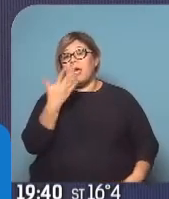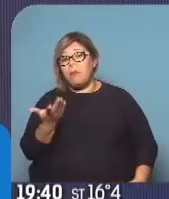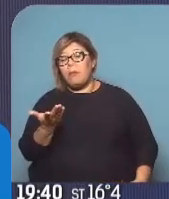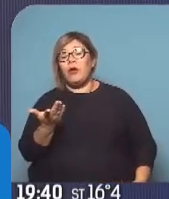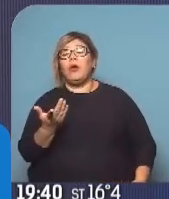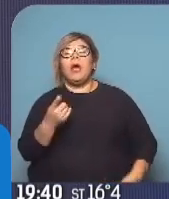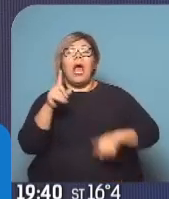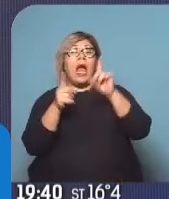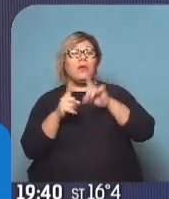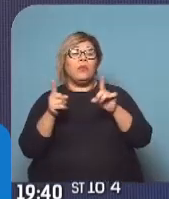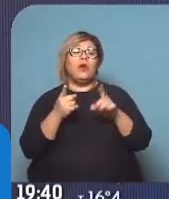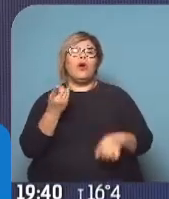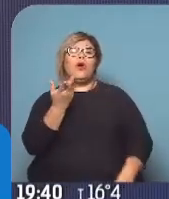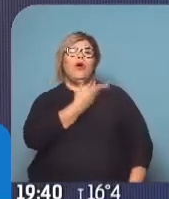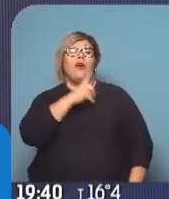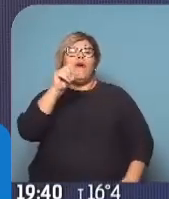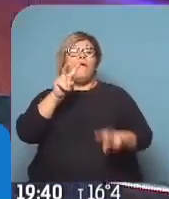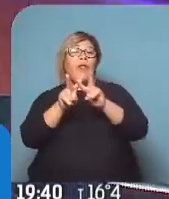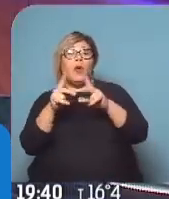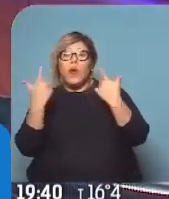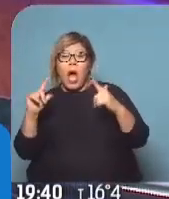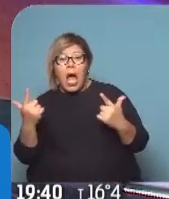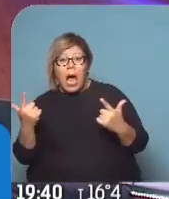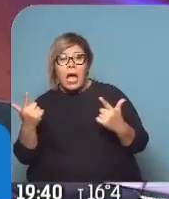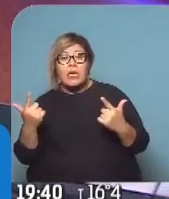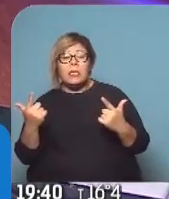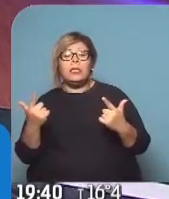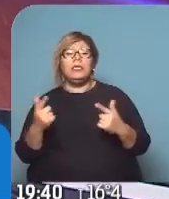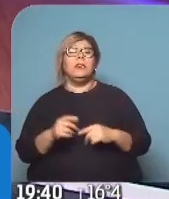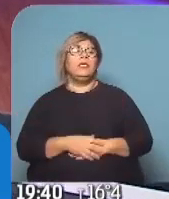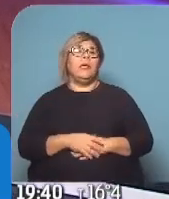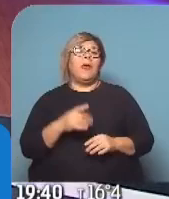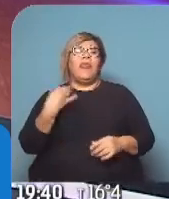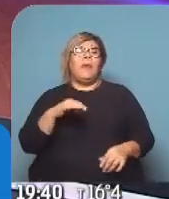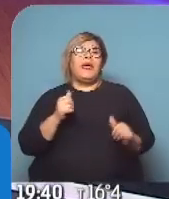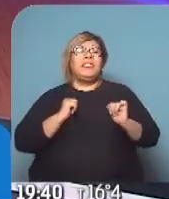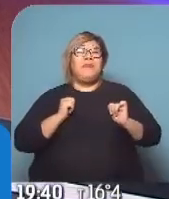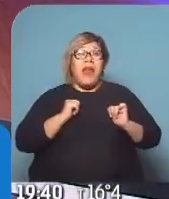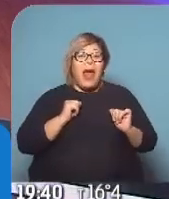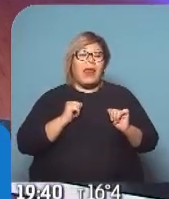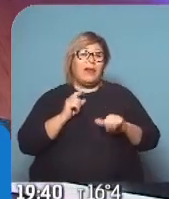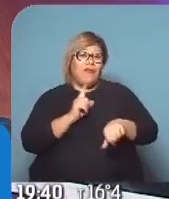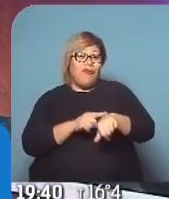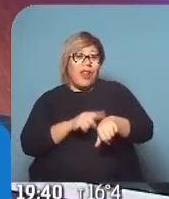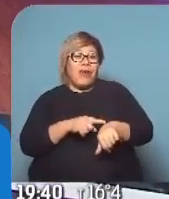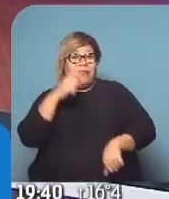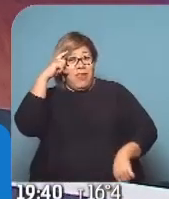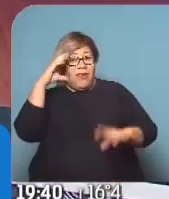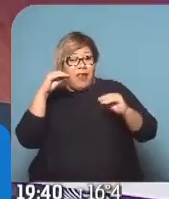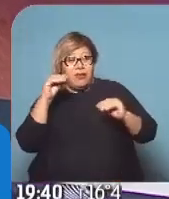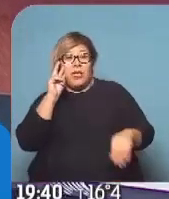el que sigue cautivo a la tele que me encanta que eso también suceda puede disfrutar de la ficción